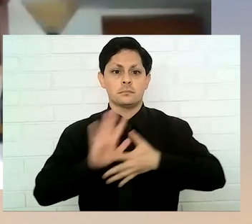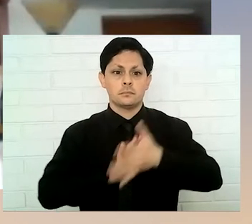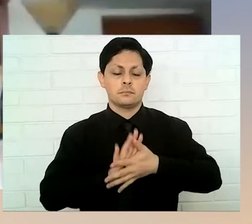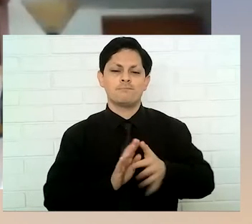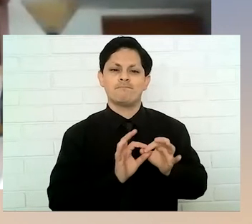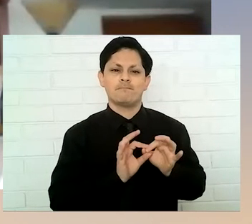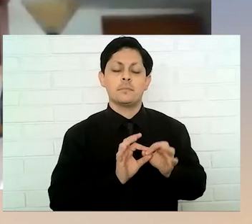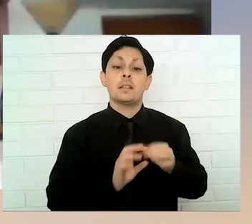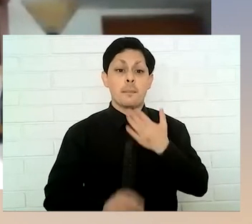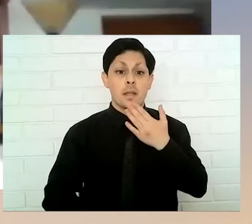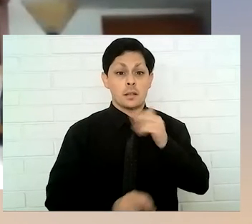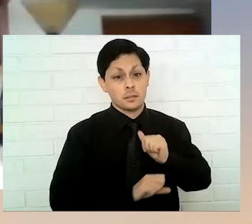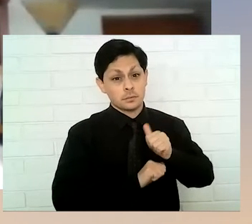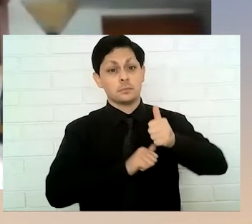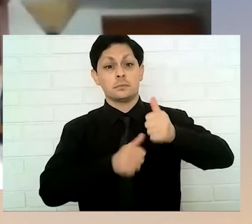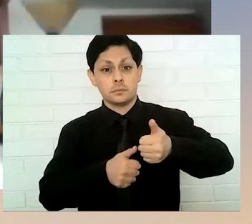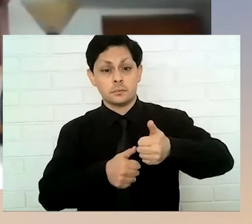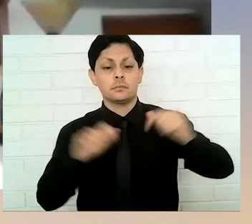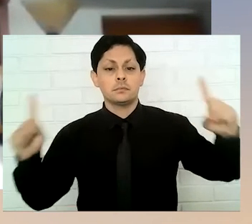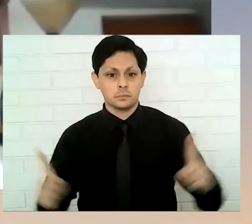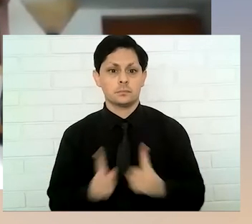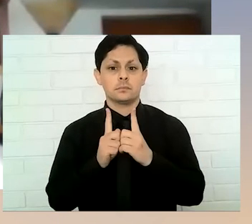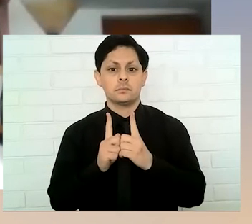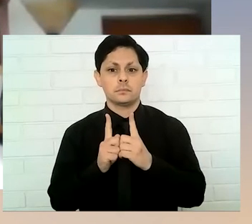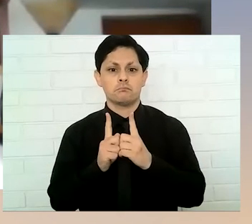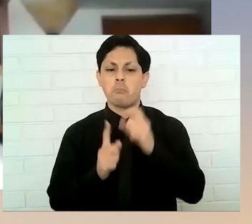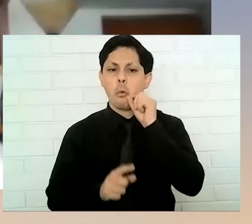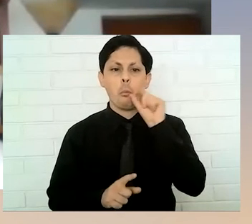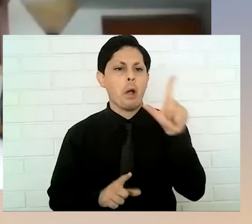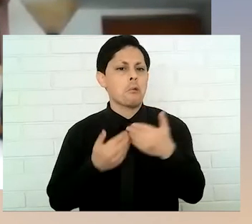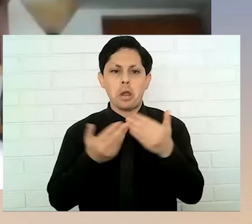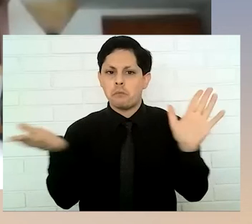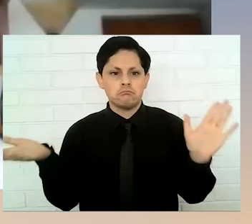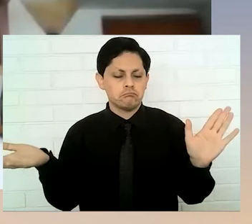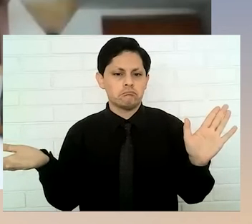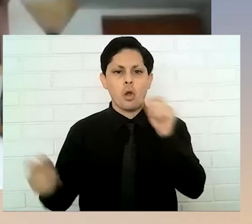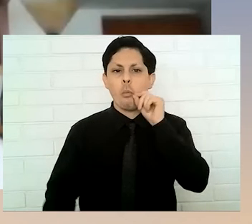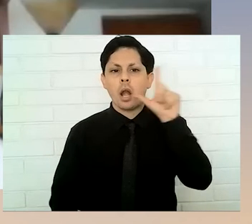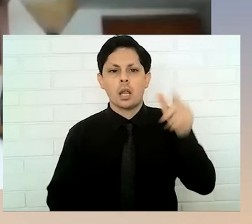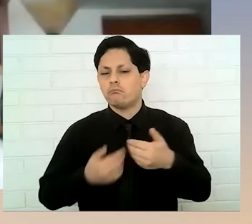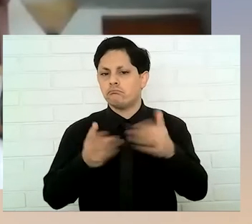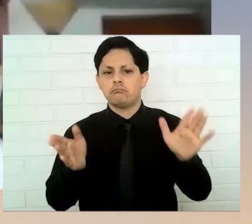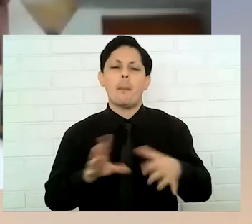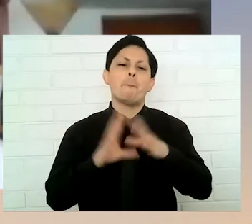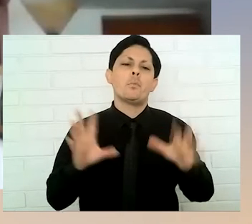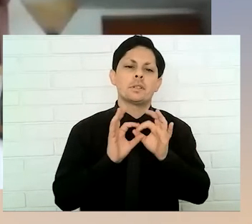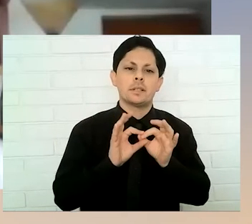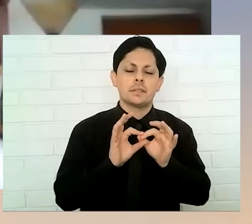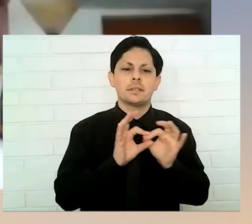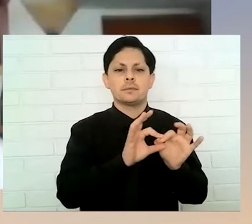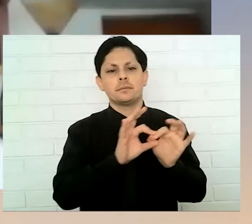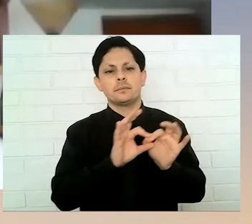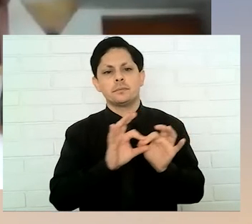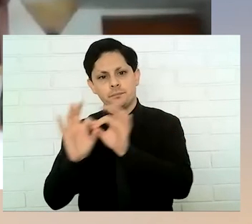desafío de que los encuentros sean para cualquiera. Bueno, muchísimas gracias por